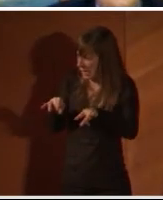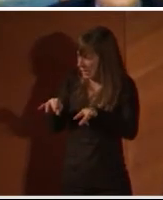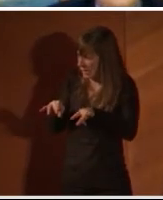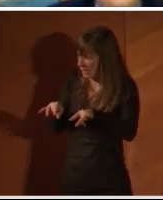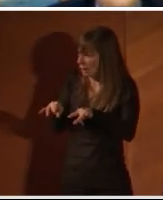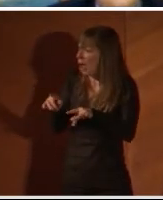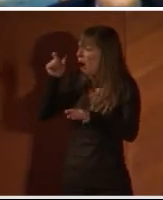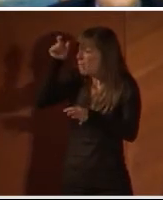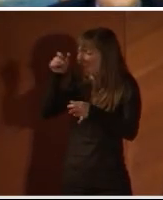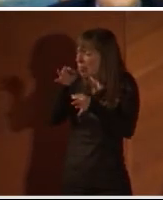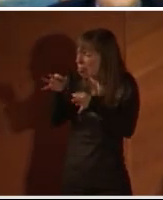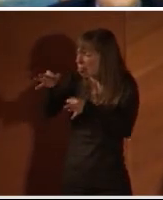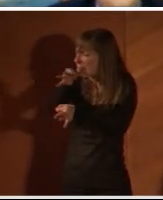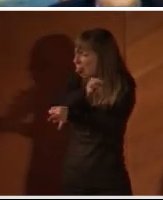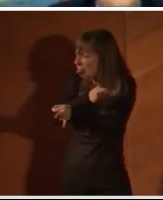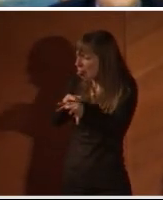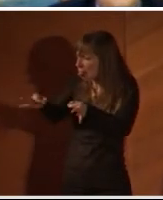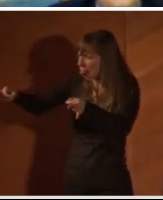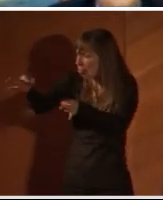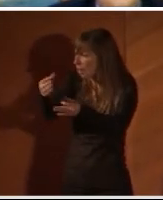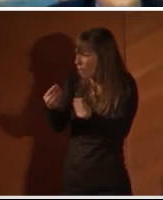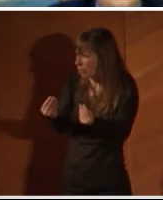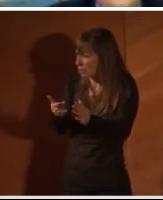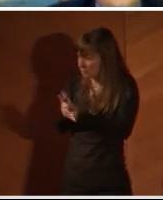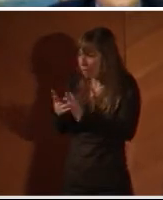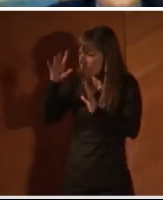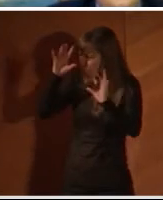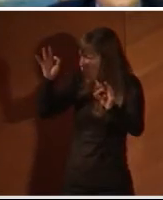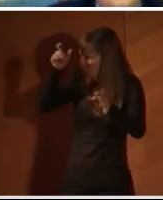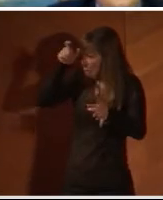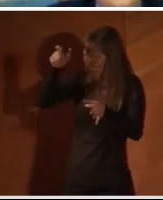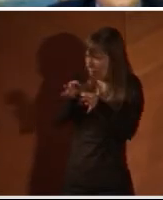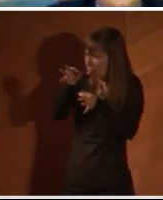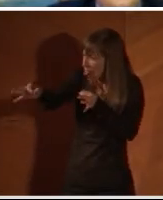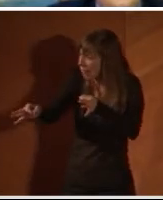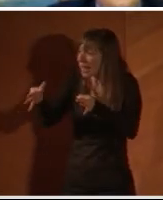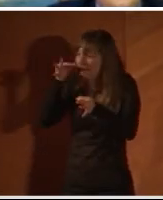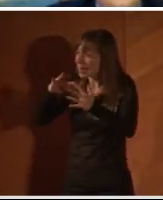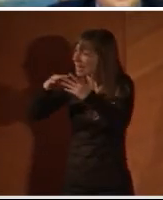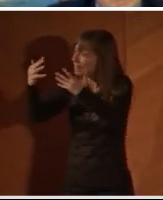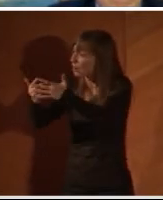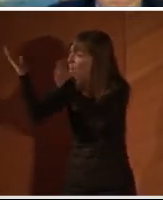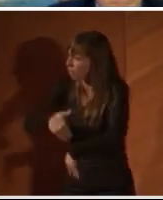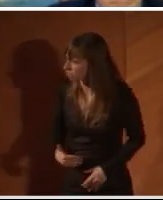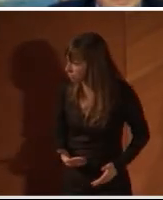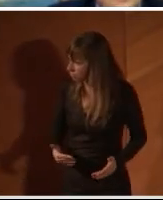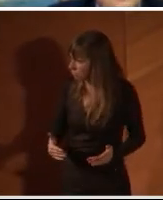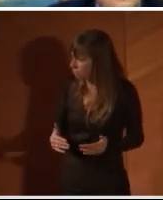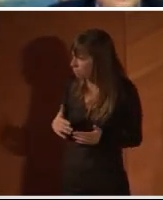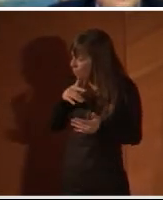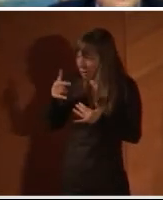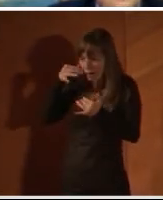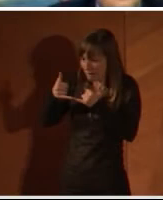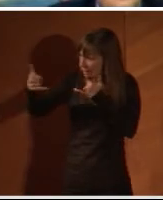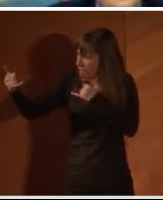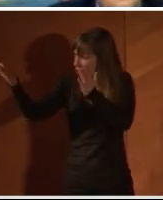núcleos rurales, en los cuales, evidentemente, existen dificultades de acceso a banda ancha además de falta de cualificación en lo que tiene